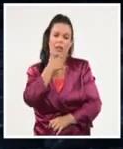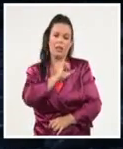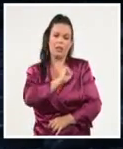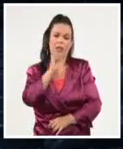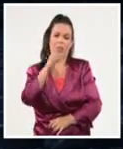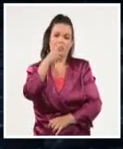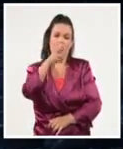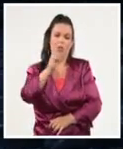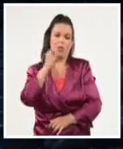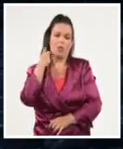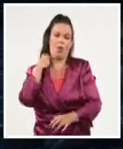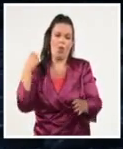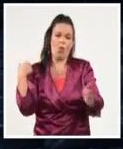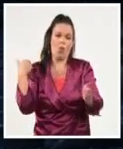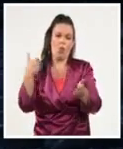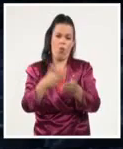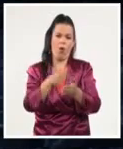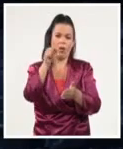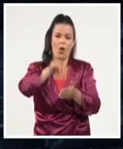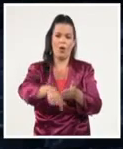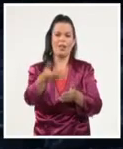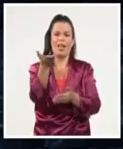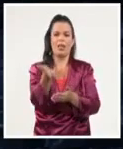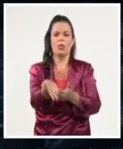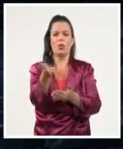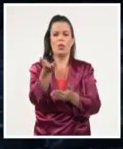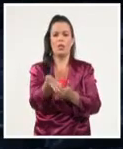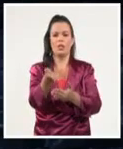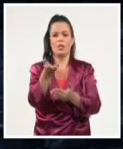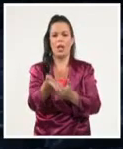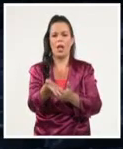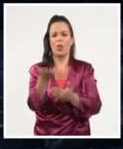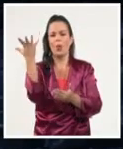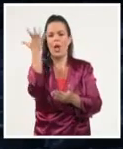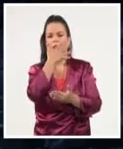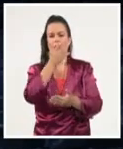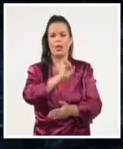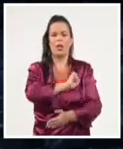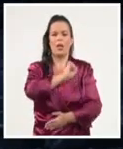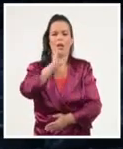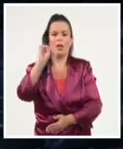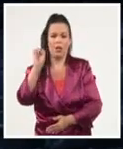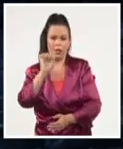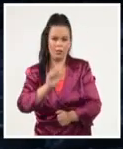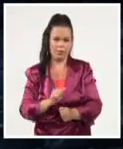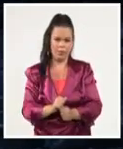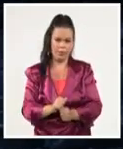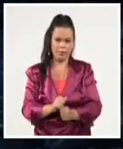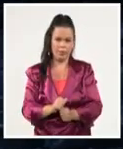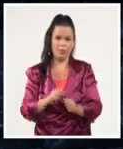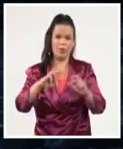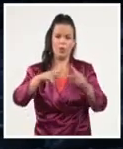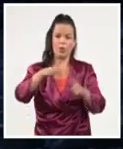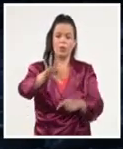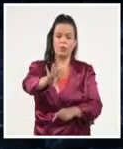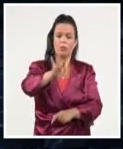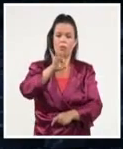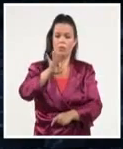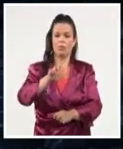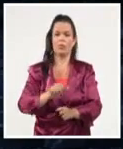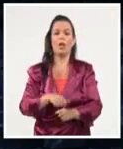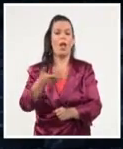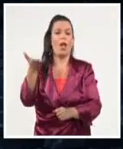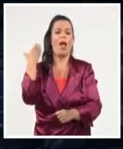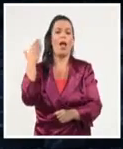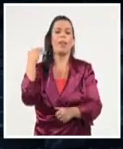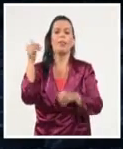que el uribismo está pidiendo el último y para atrás, como diría en buen cubano. Hay un candidato uribista reciclado, Óscar Iván Zuluaga, que compitió y